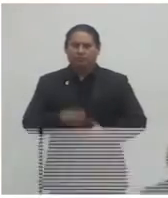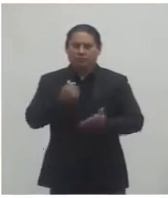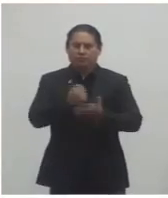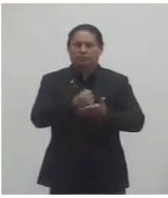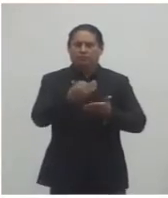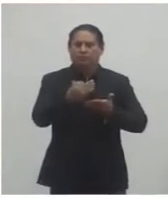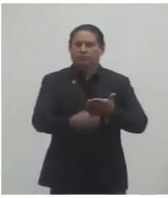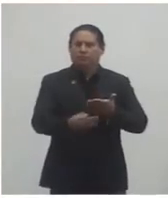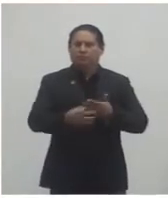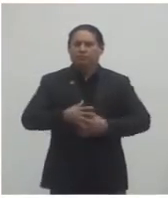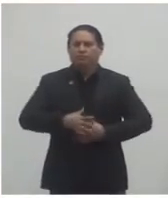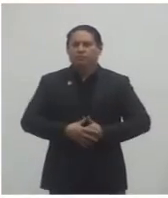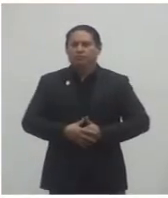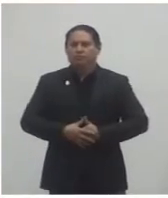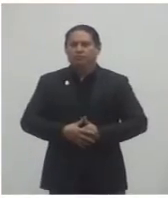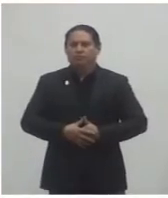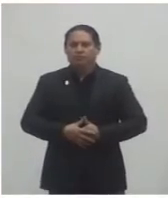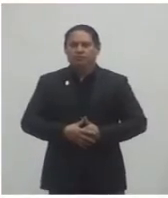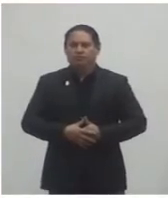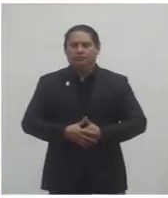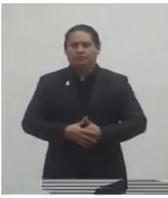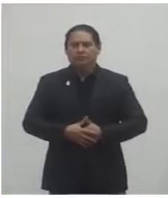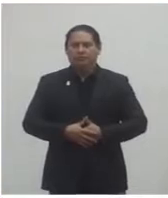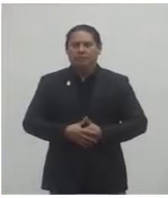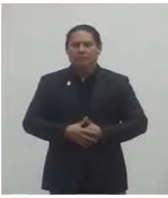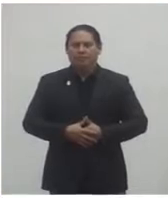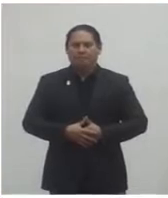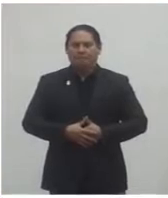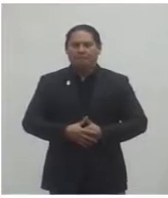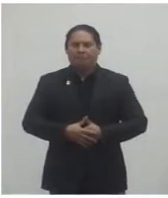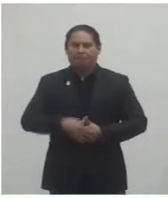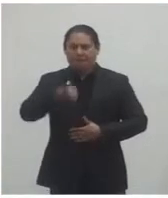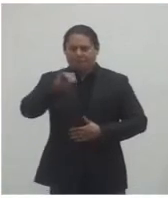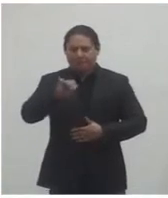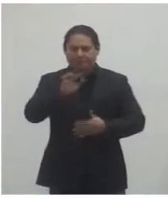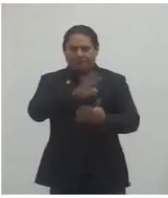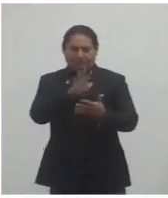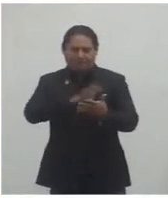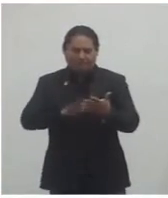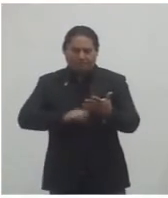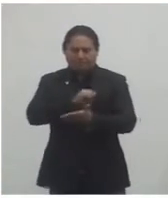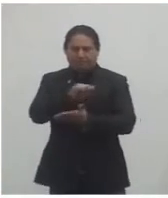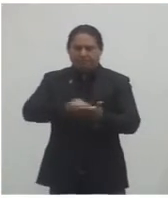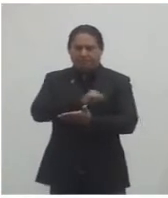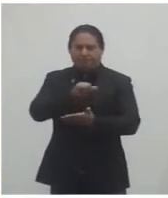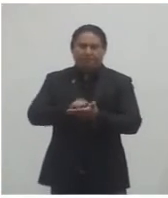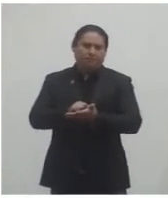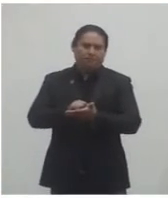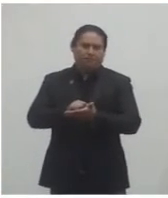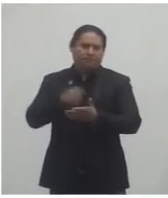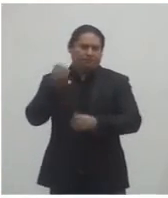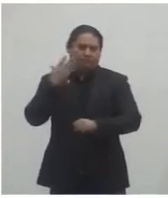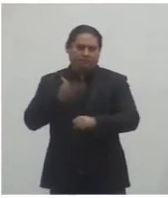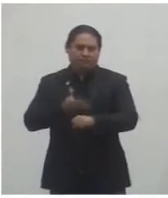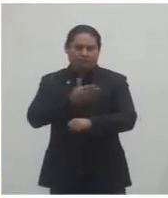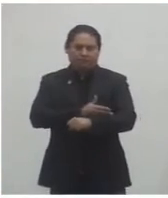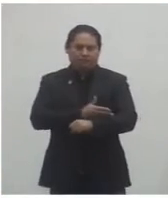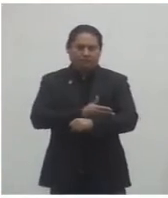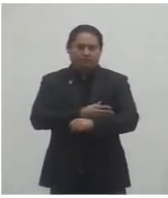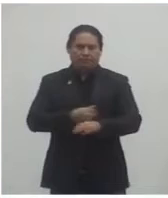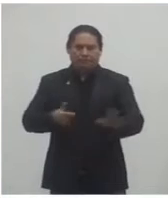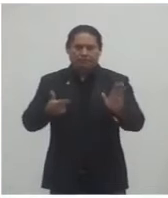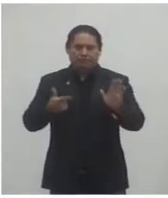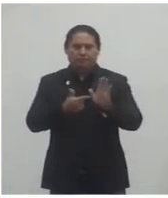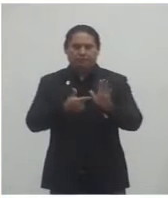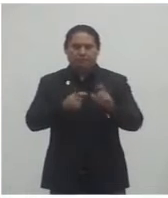Aprobada por unanimidad. Se dispensa la lectura del acta de la sesión anterior. Con fundamento